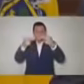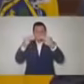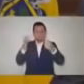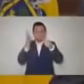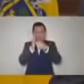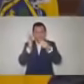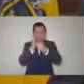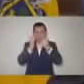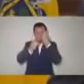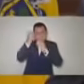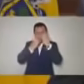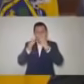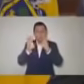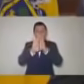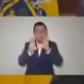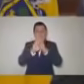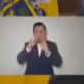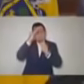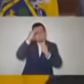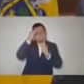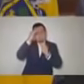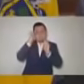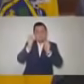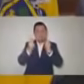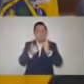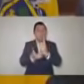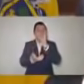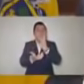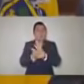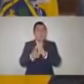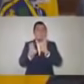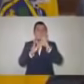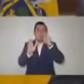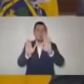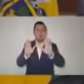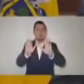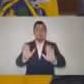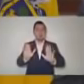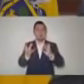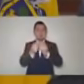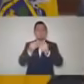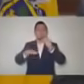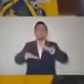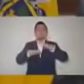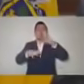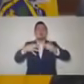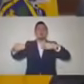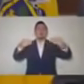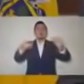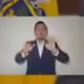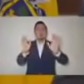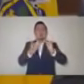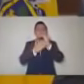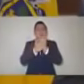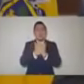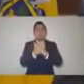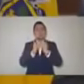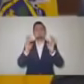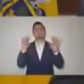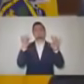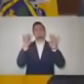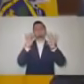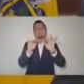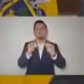el botón de emergencia como un mecanismo pensado únicamente para frenar las actividades que generan aglomeraciones por actividades recreativas